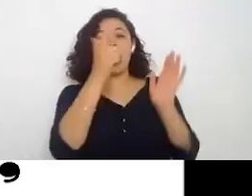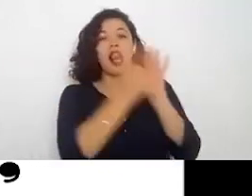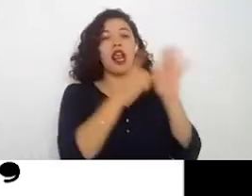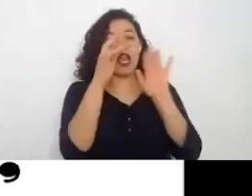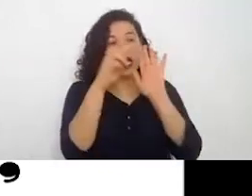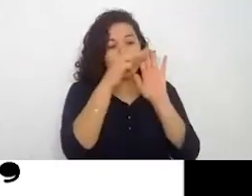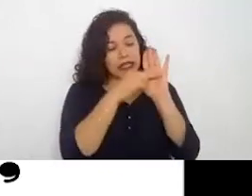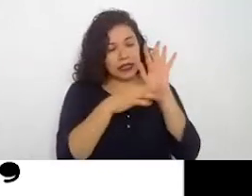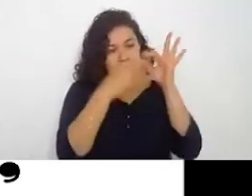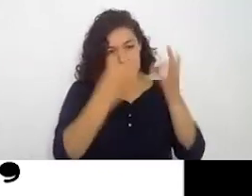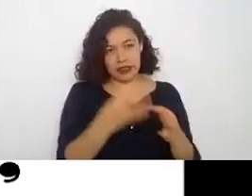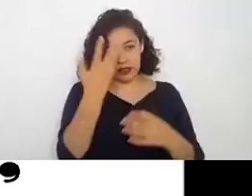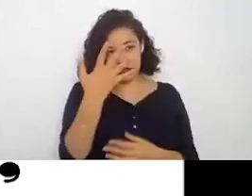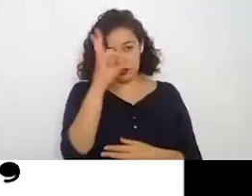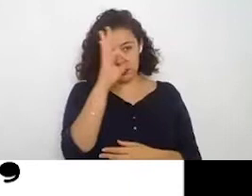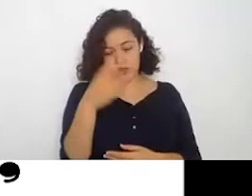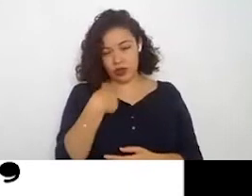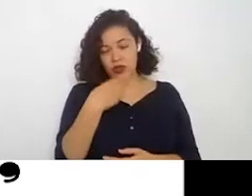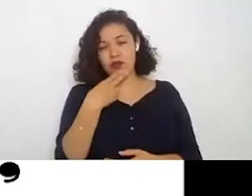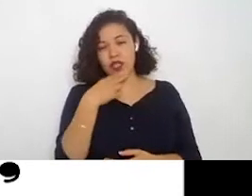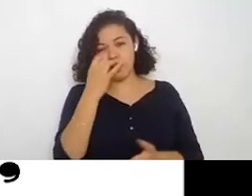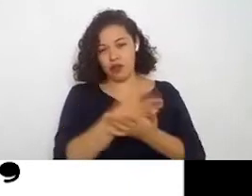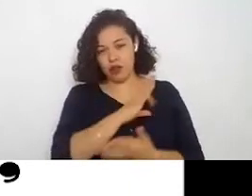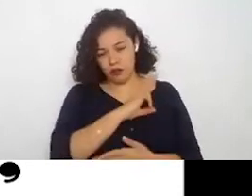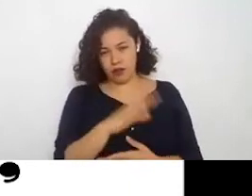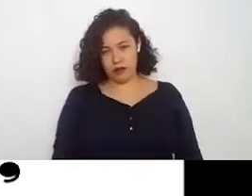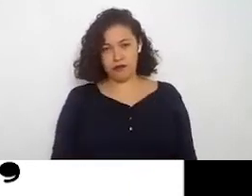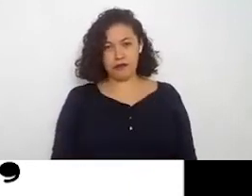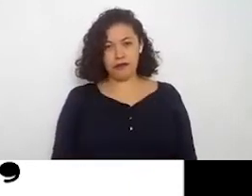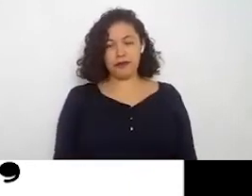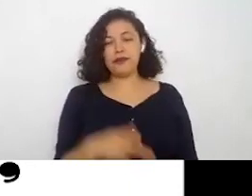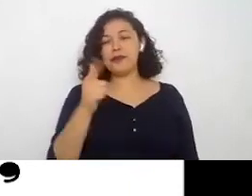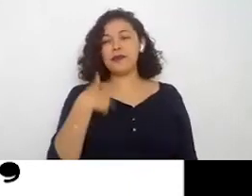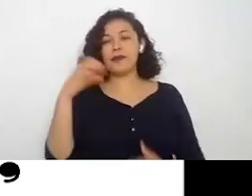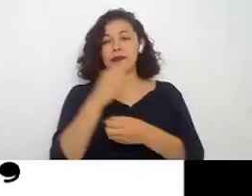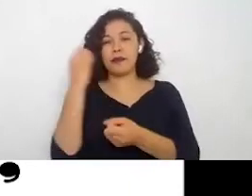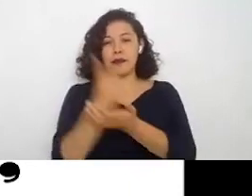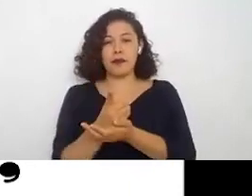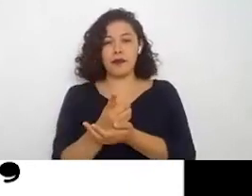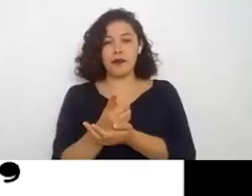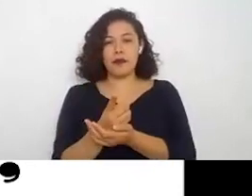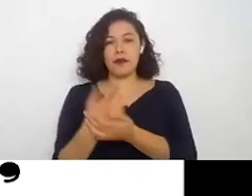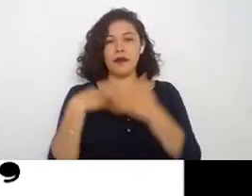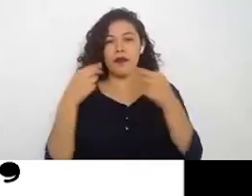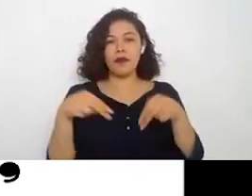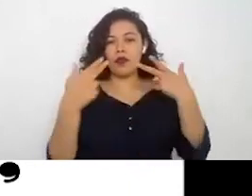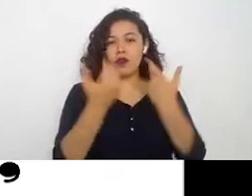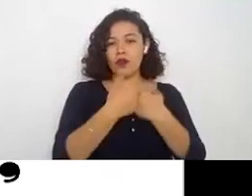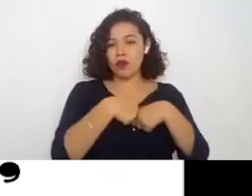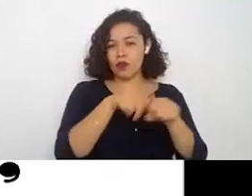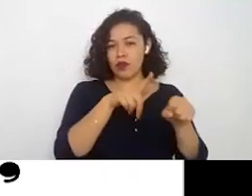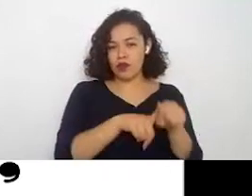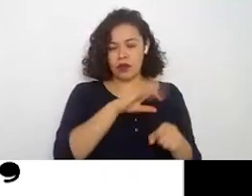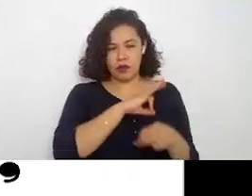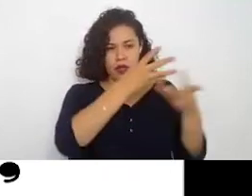usar el 5%. Sin embargo, si tengo la oportunidad de tener un negocio social que va a